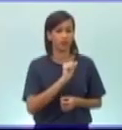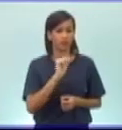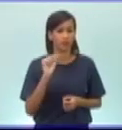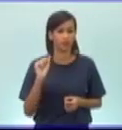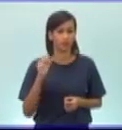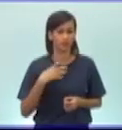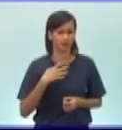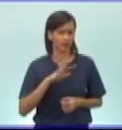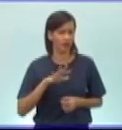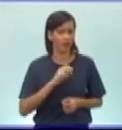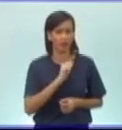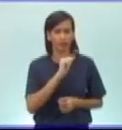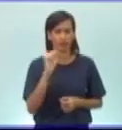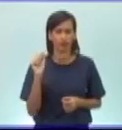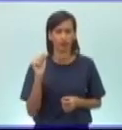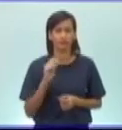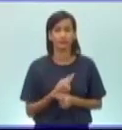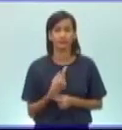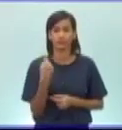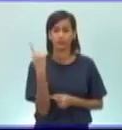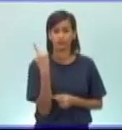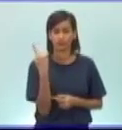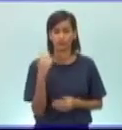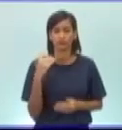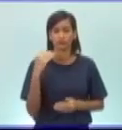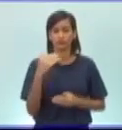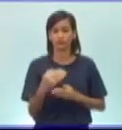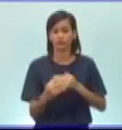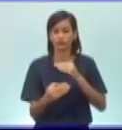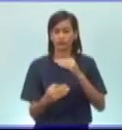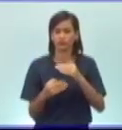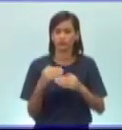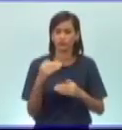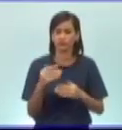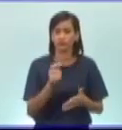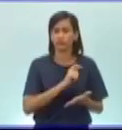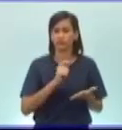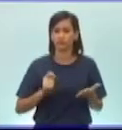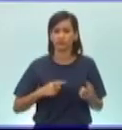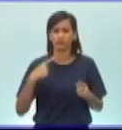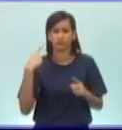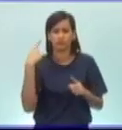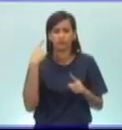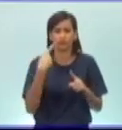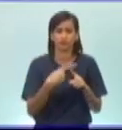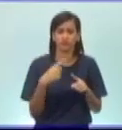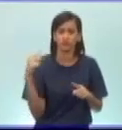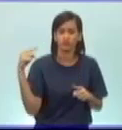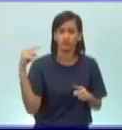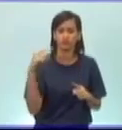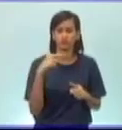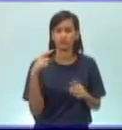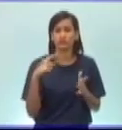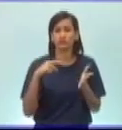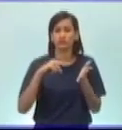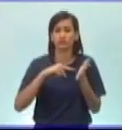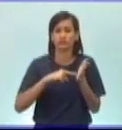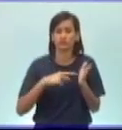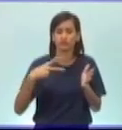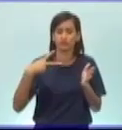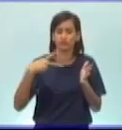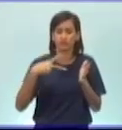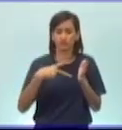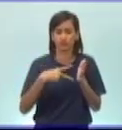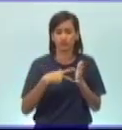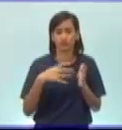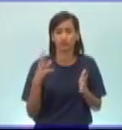Primero, los procedimientos escritos de la adición, la sustracción, la multiplicación y la división